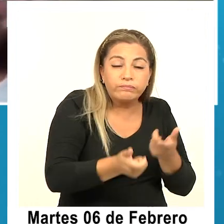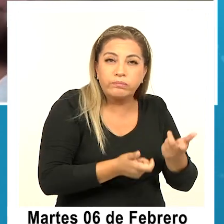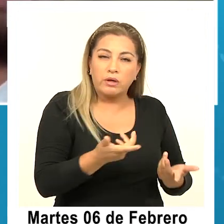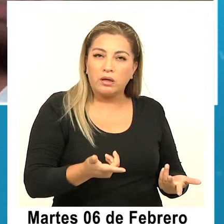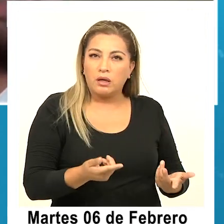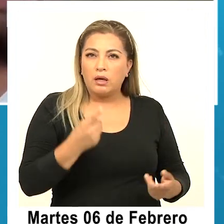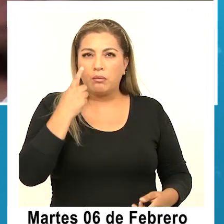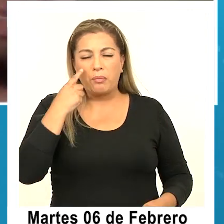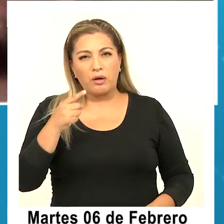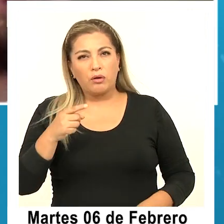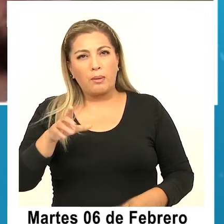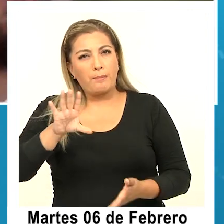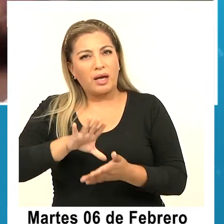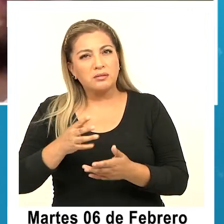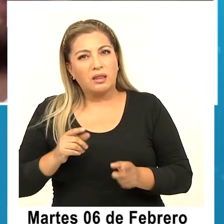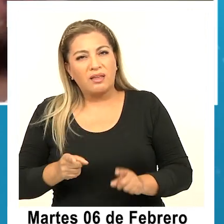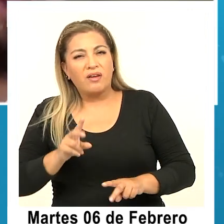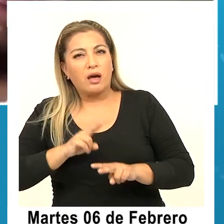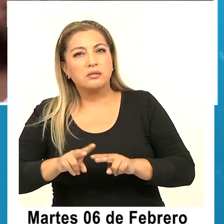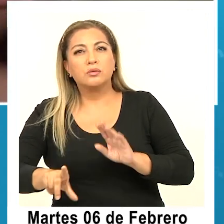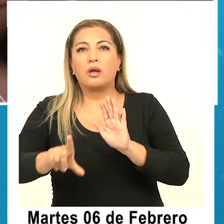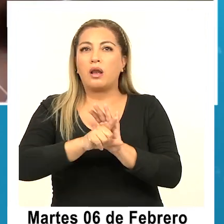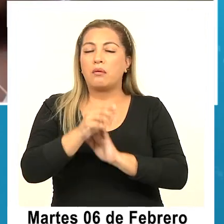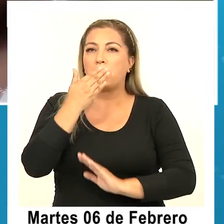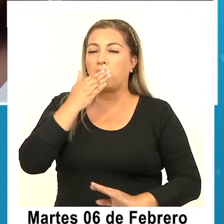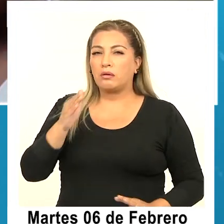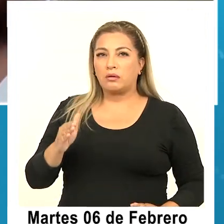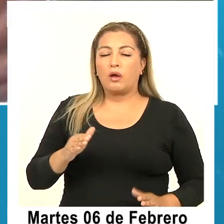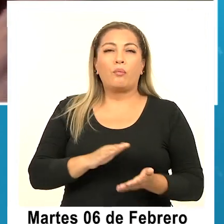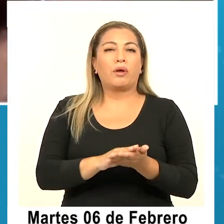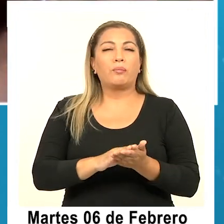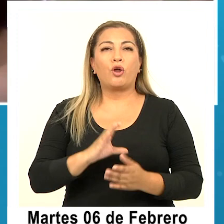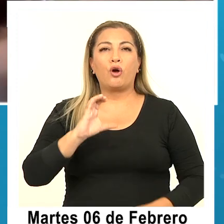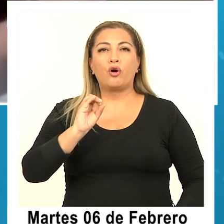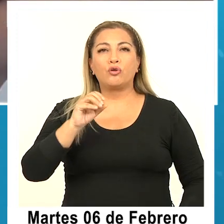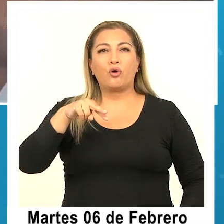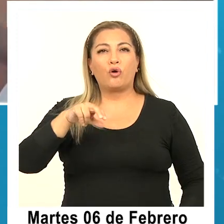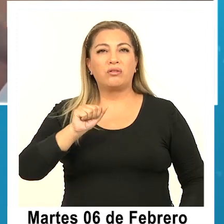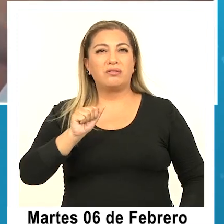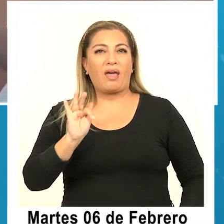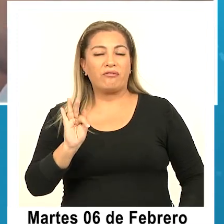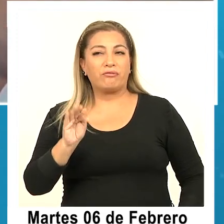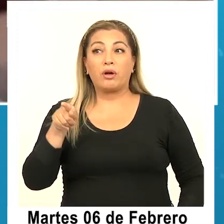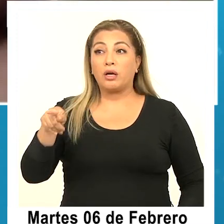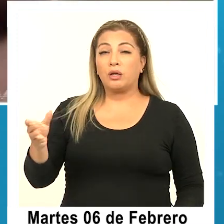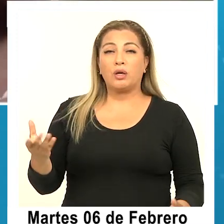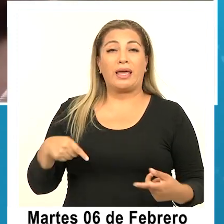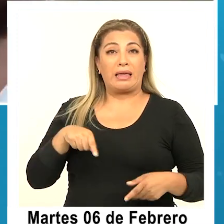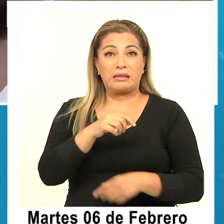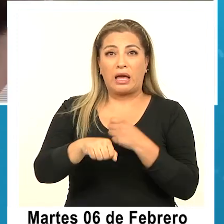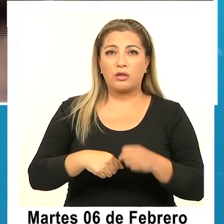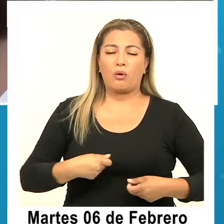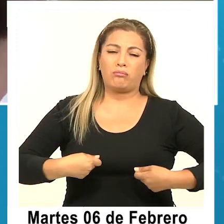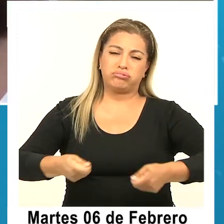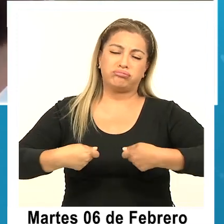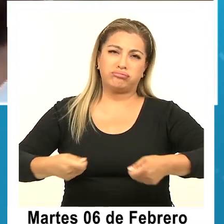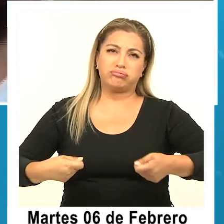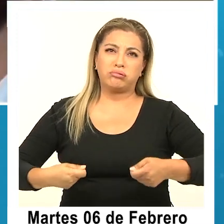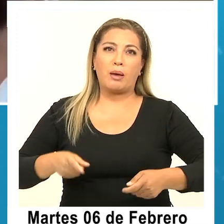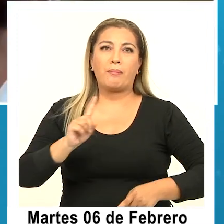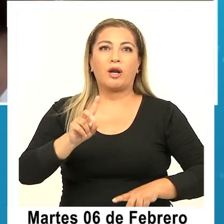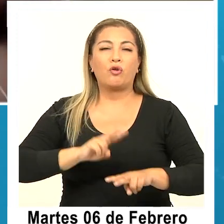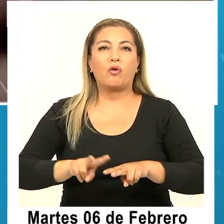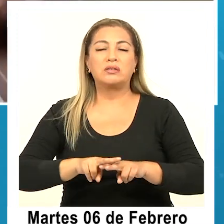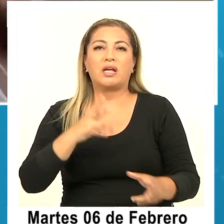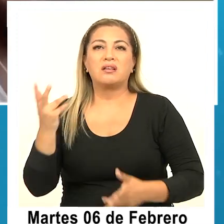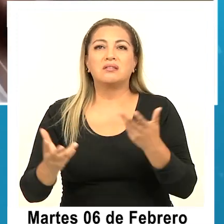país legislar mejor sobre esto? Porque la CONAF invirtió mucho más recursos este año para evitarlo, sin embargo,